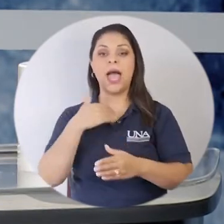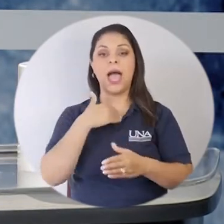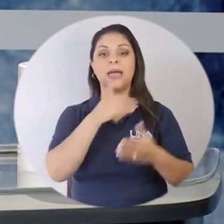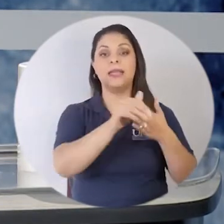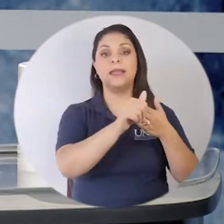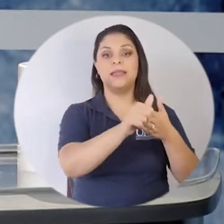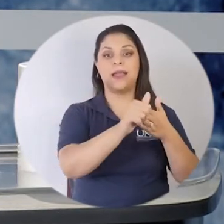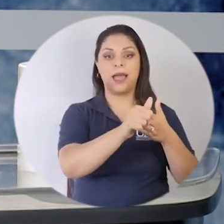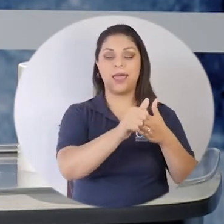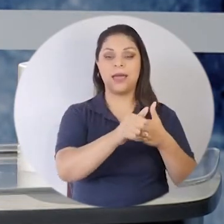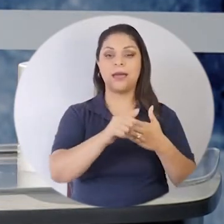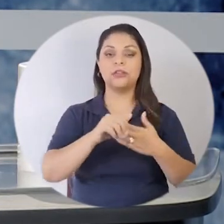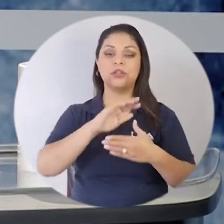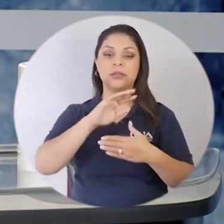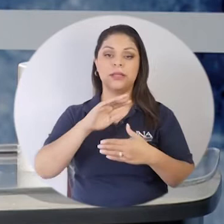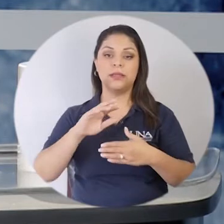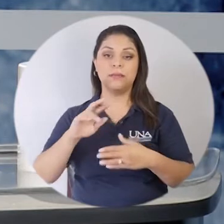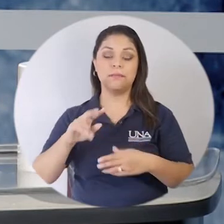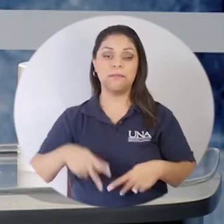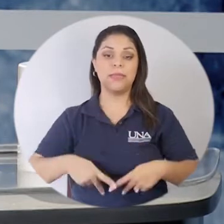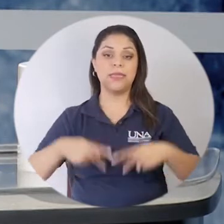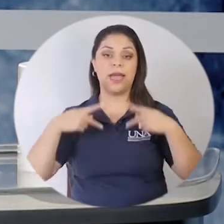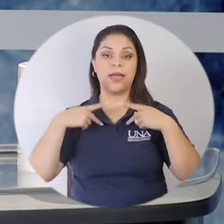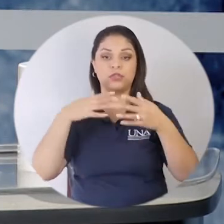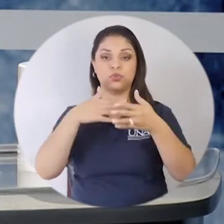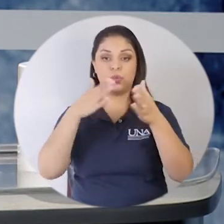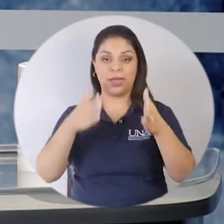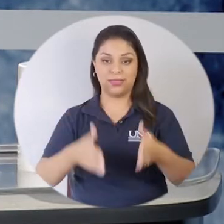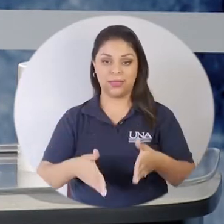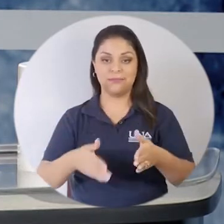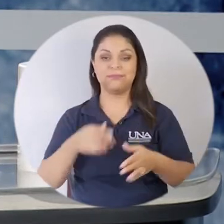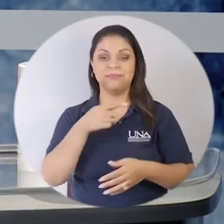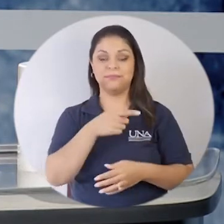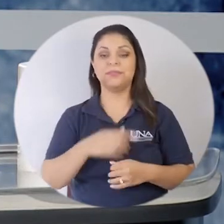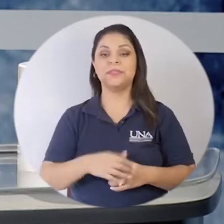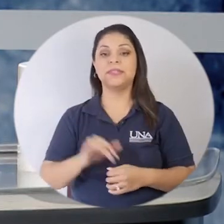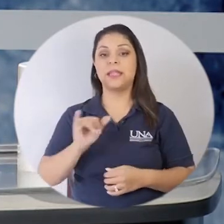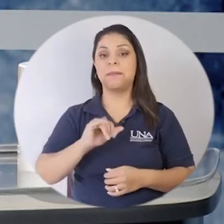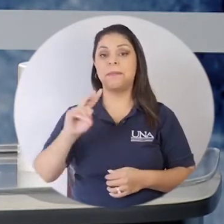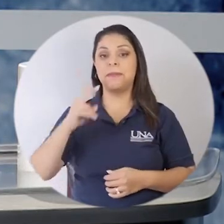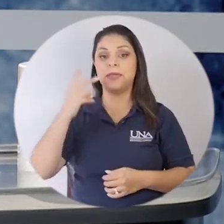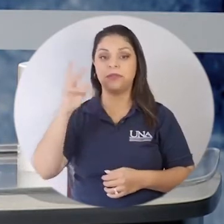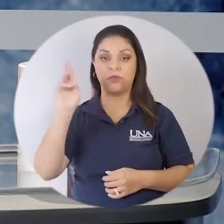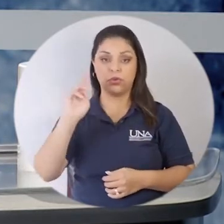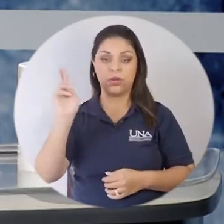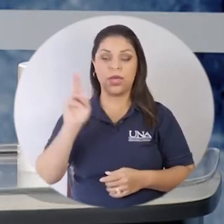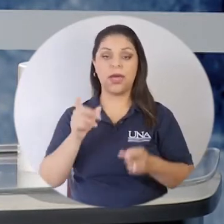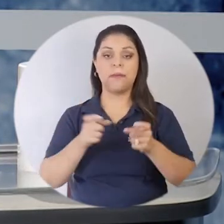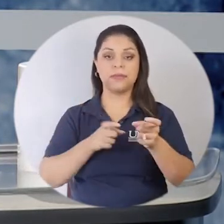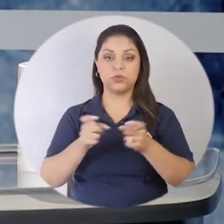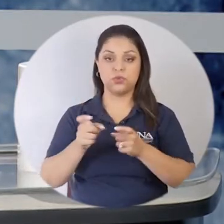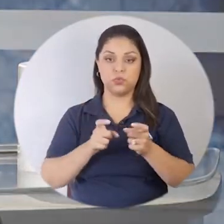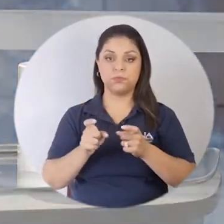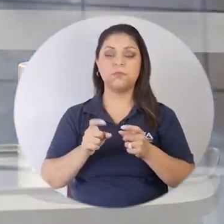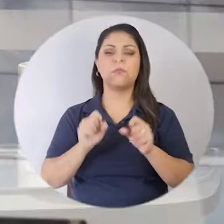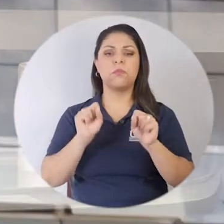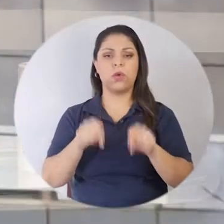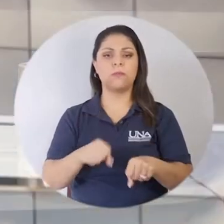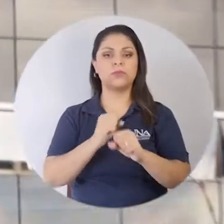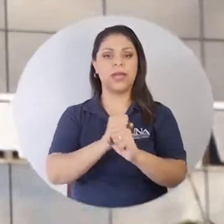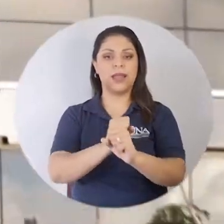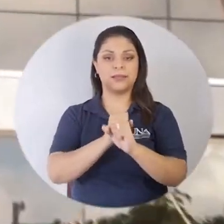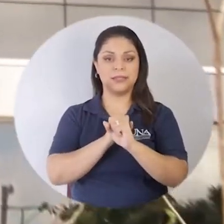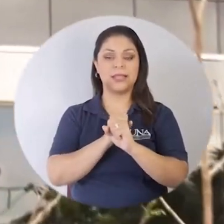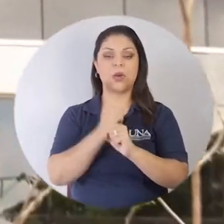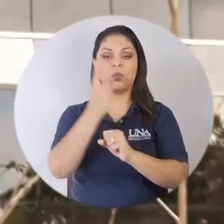de vida estudiantil, muy importante todo el eje de vida universitaria. También uh-huh. está la vicerrectoría de administración, donde podemos